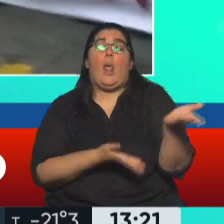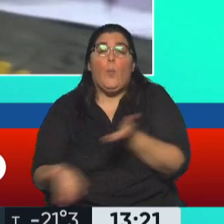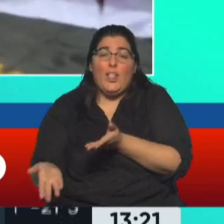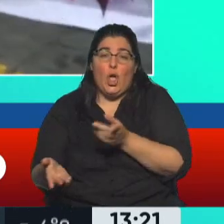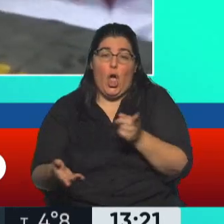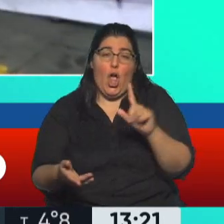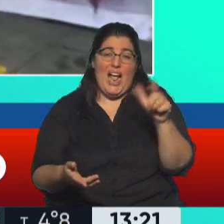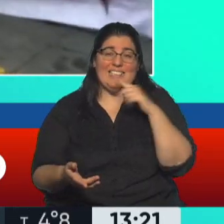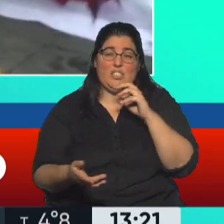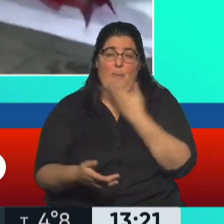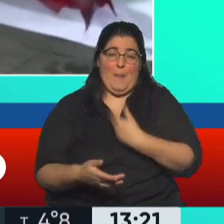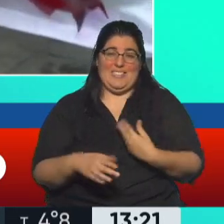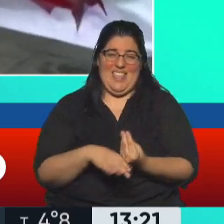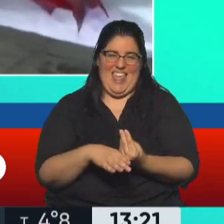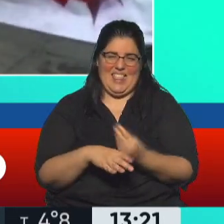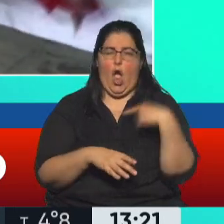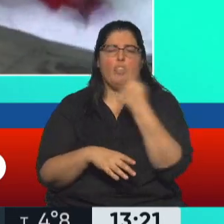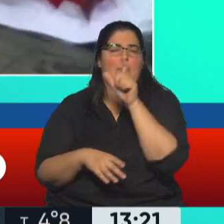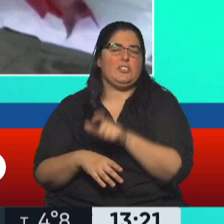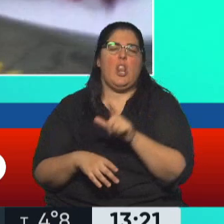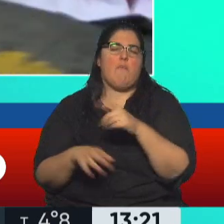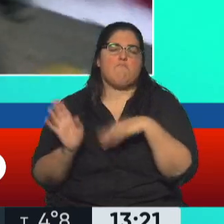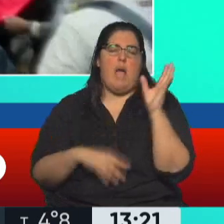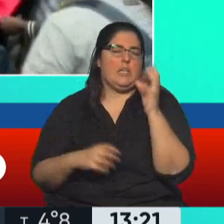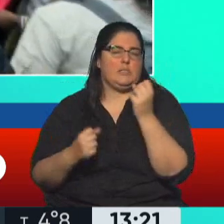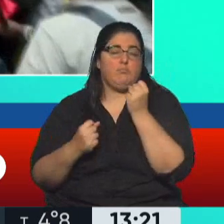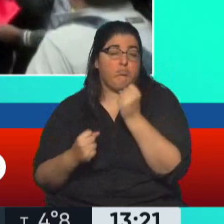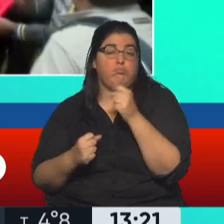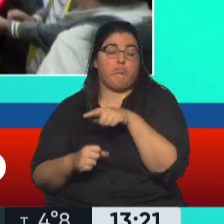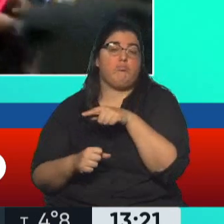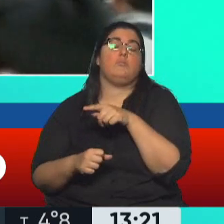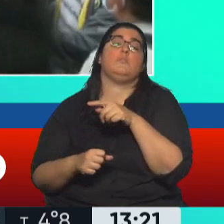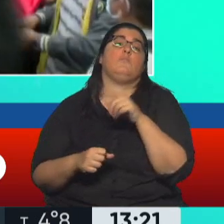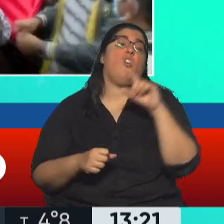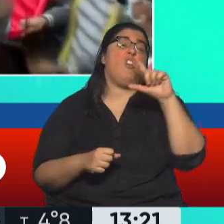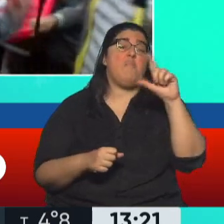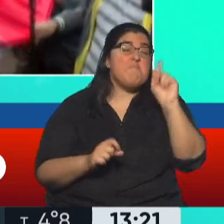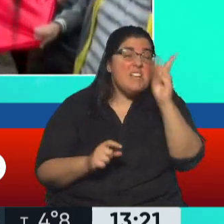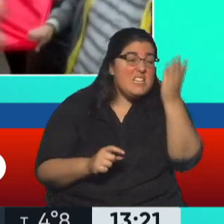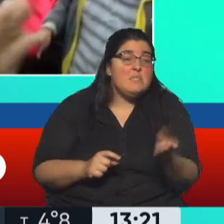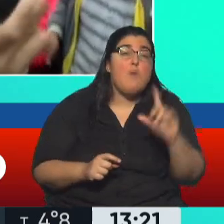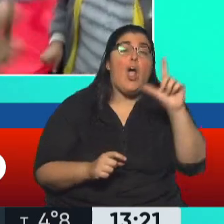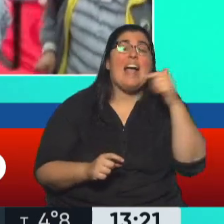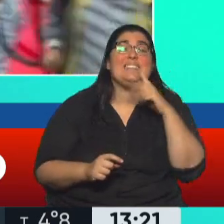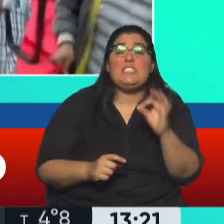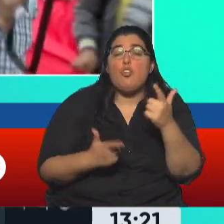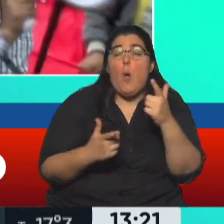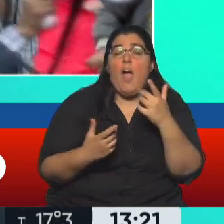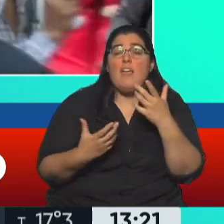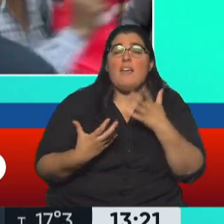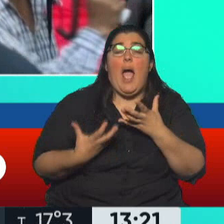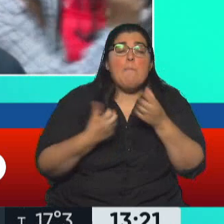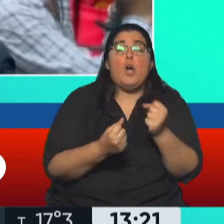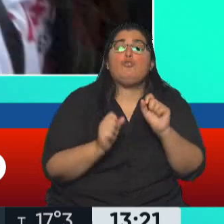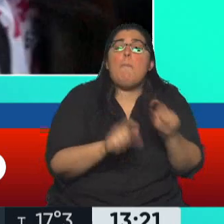presidencia y que es alguien mucho más radical que Pedro Castillo. Por tanto, el señor Castillo no tiene ni siquiera una bancada propia en